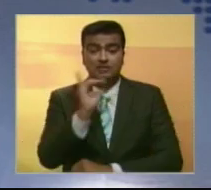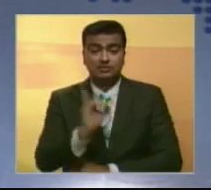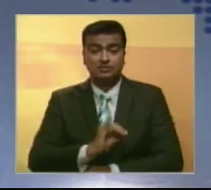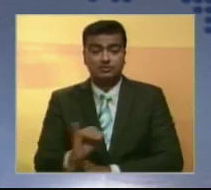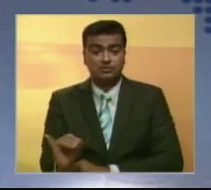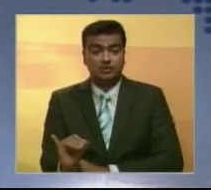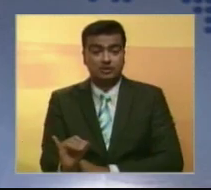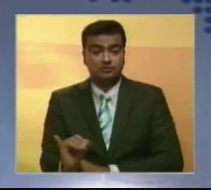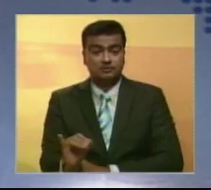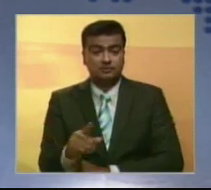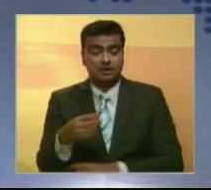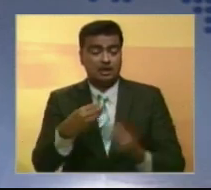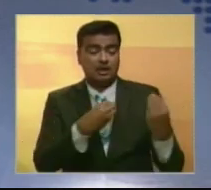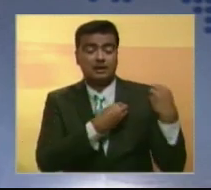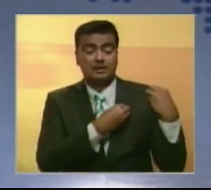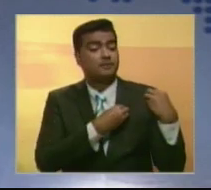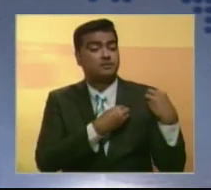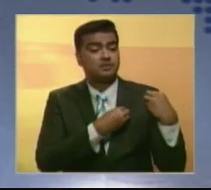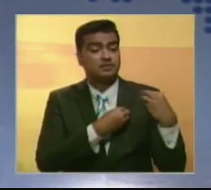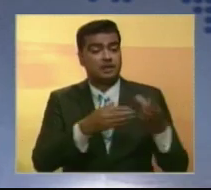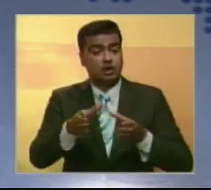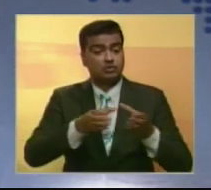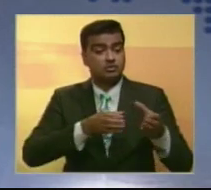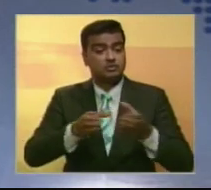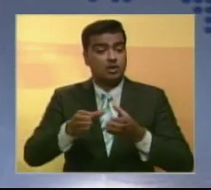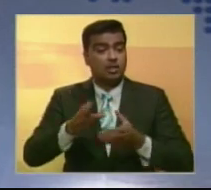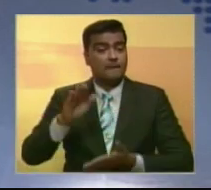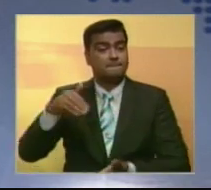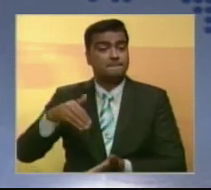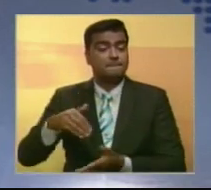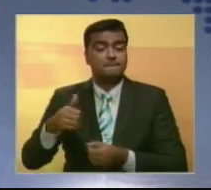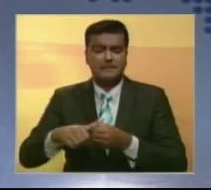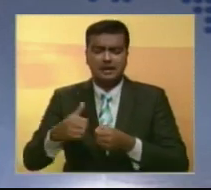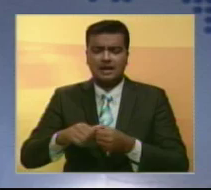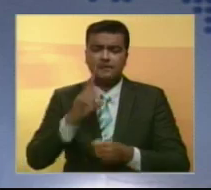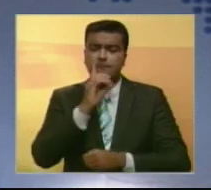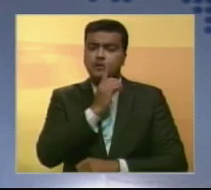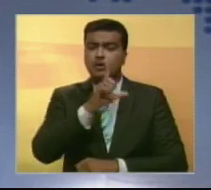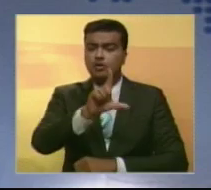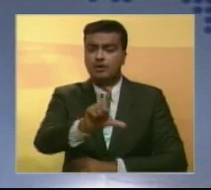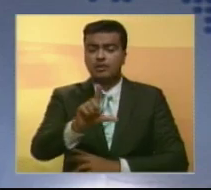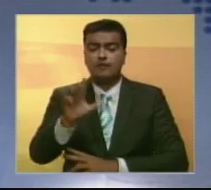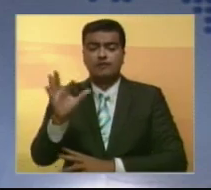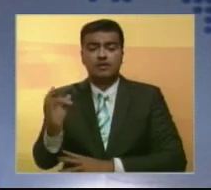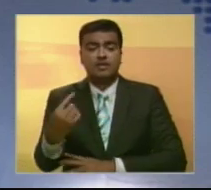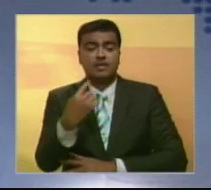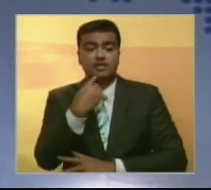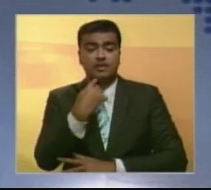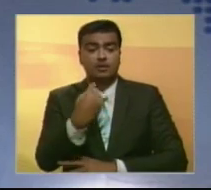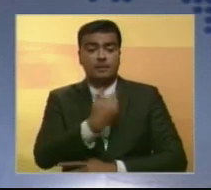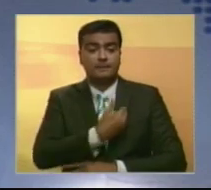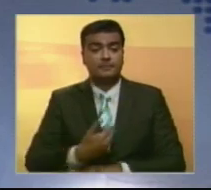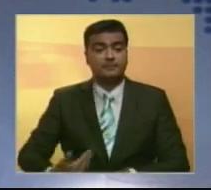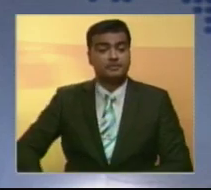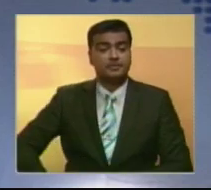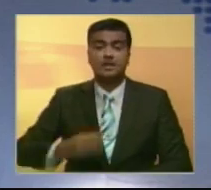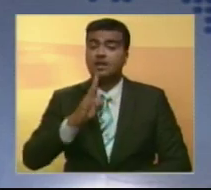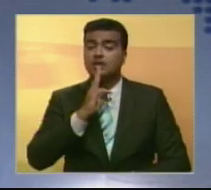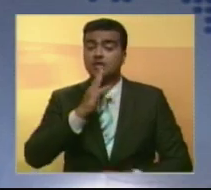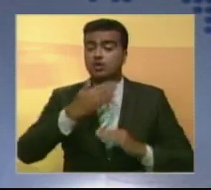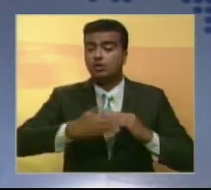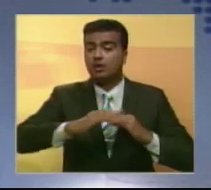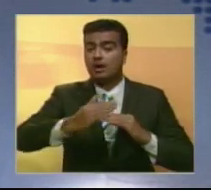Seguridad, Prevención y Derechos Humanos del Consejo Municipal de Maracaibo, Leonardo Fernández, exigió al presidente de Hidrolago